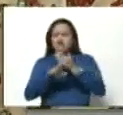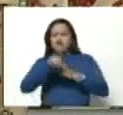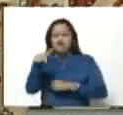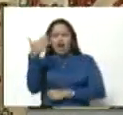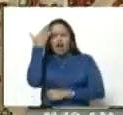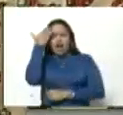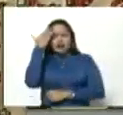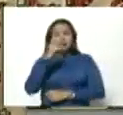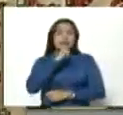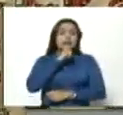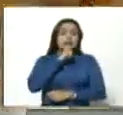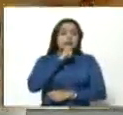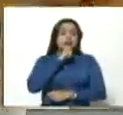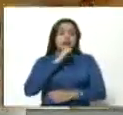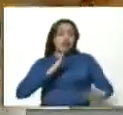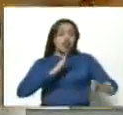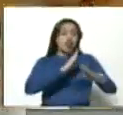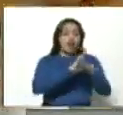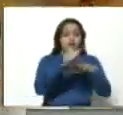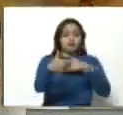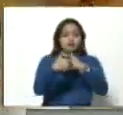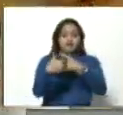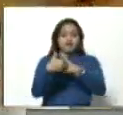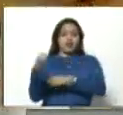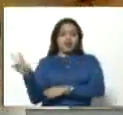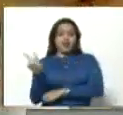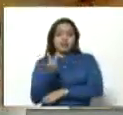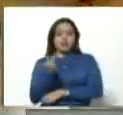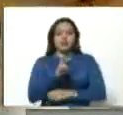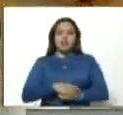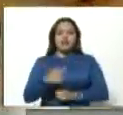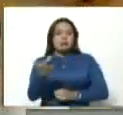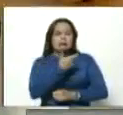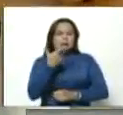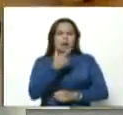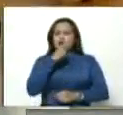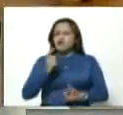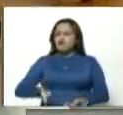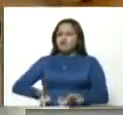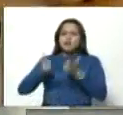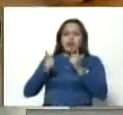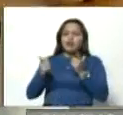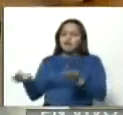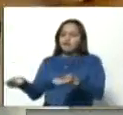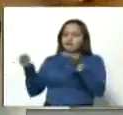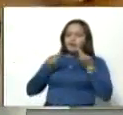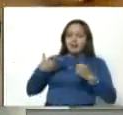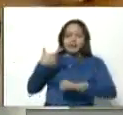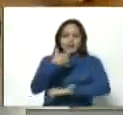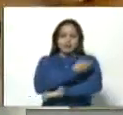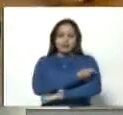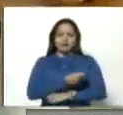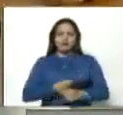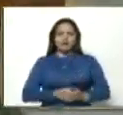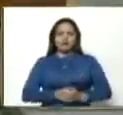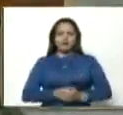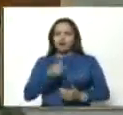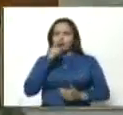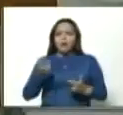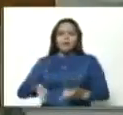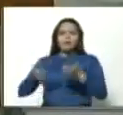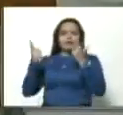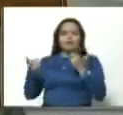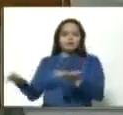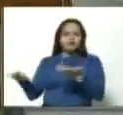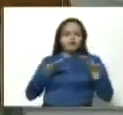significado el bloqueo criminal contra nuestra patria, que busca impedir la llegada de los medicamentos, que busca impedir la llegada